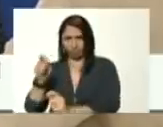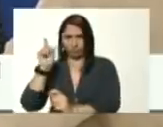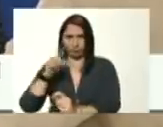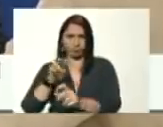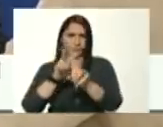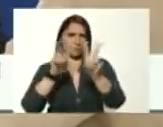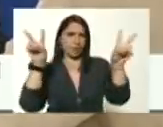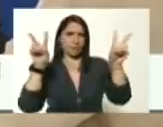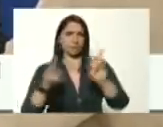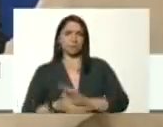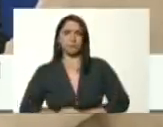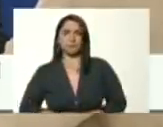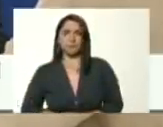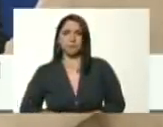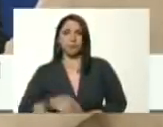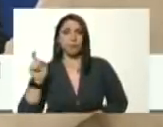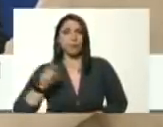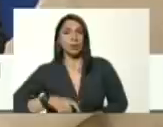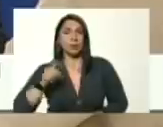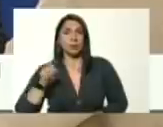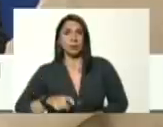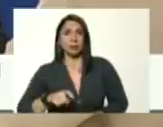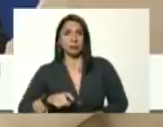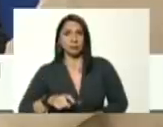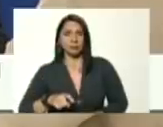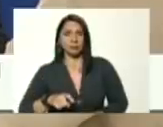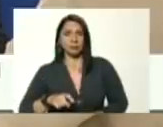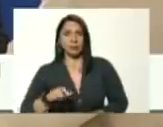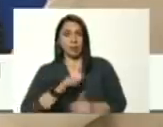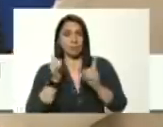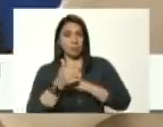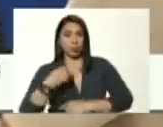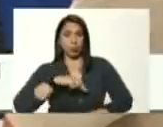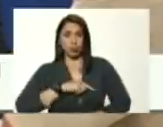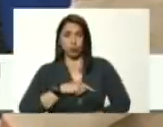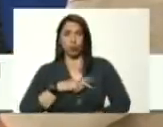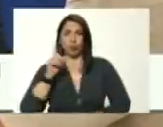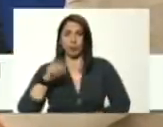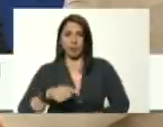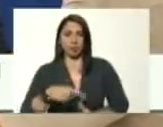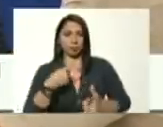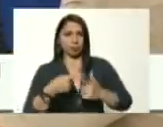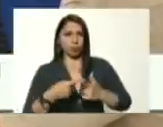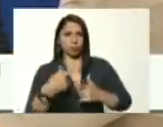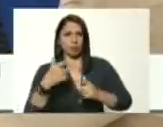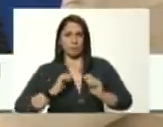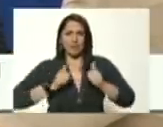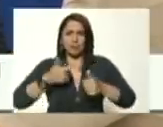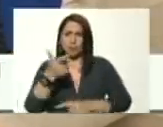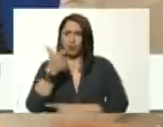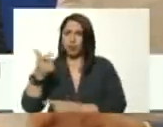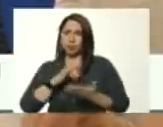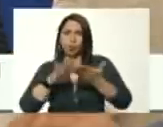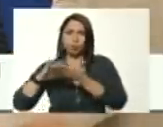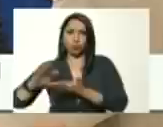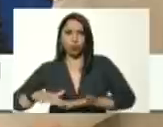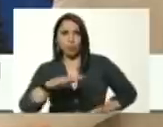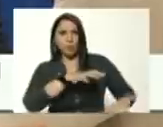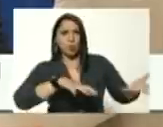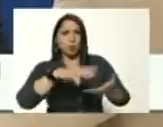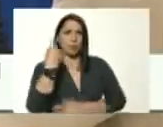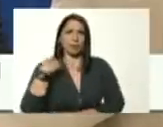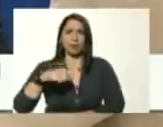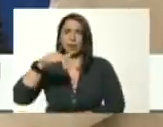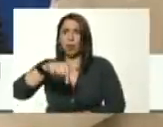la paz porque es necesario que en ese ambiente nosotros entonces comencemos a buscar soluciones a esos problemas que tienen